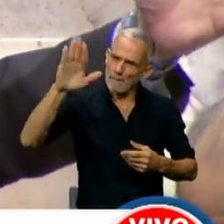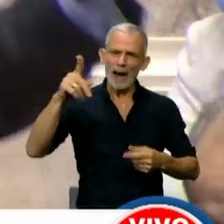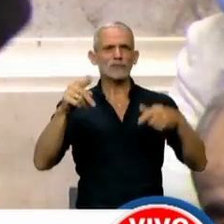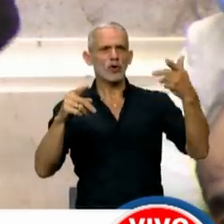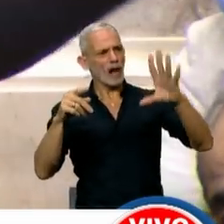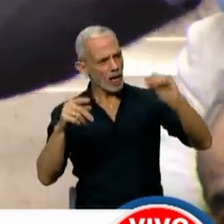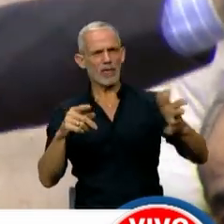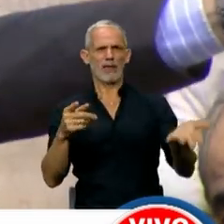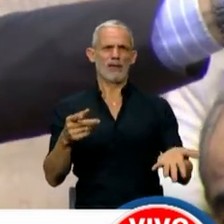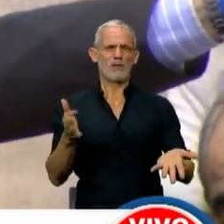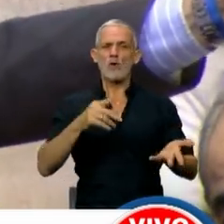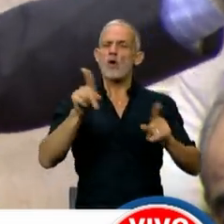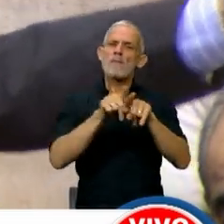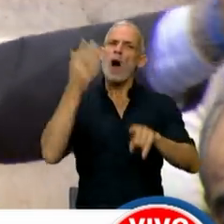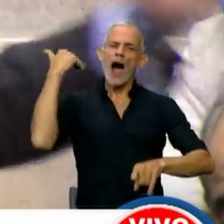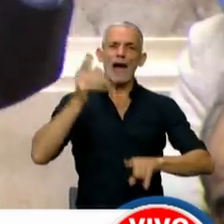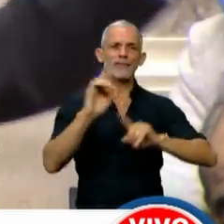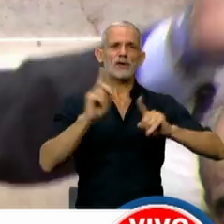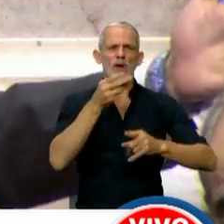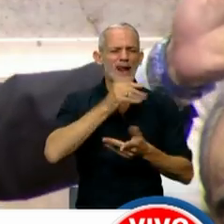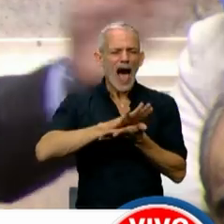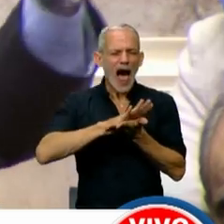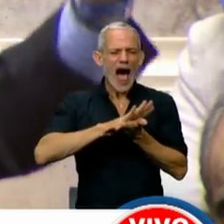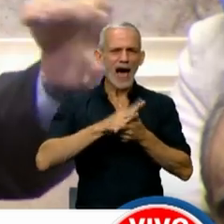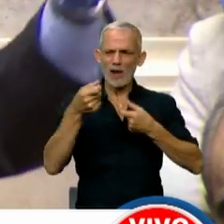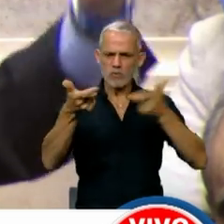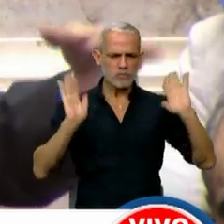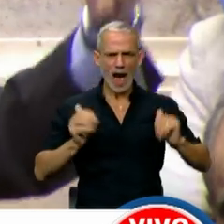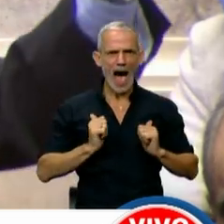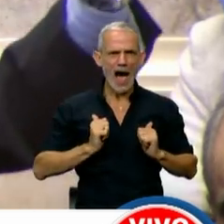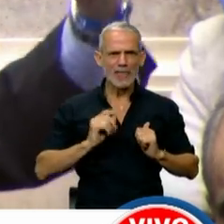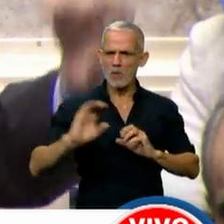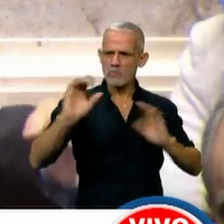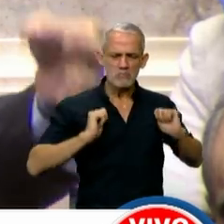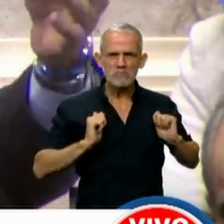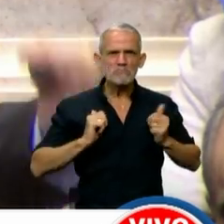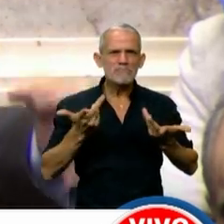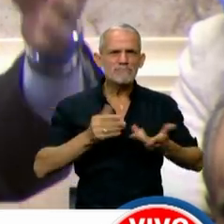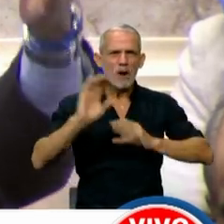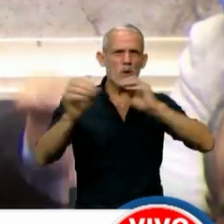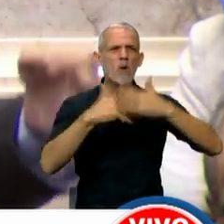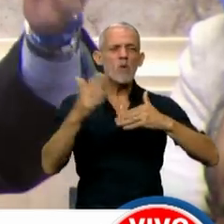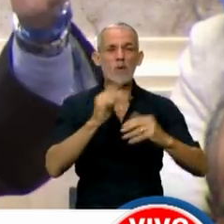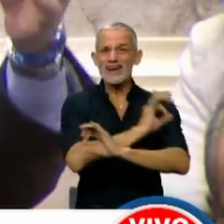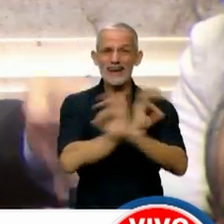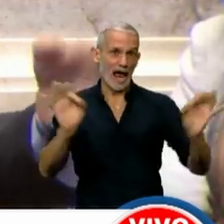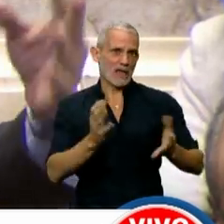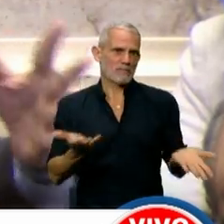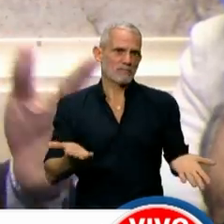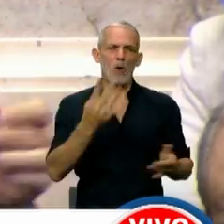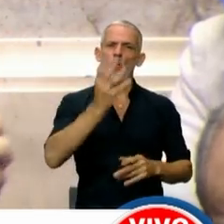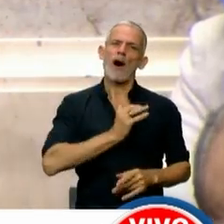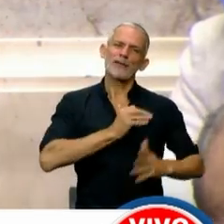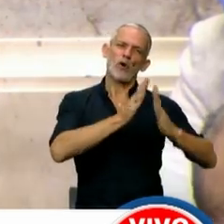menos pero no como antes que no había nada absolutamente ninguna obra pública durante